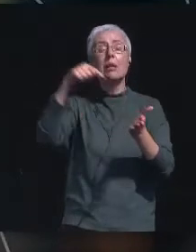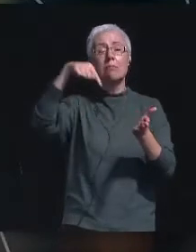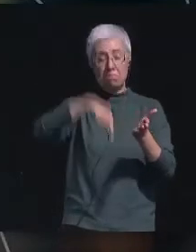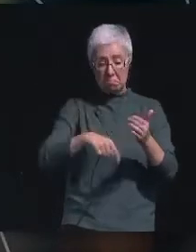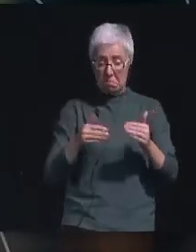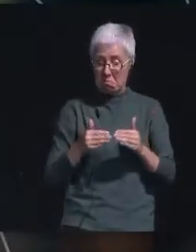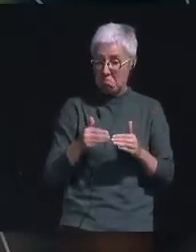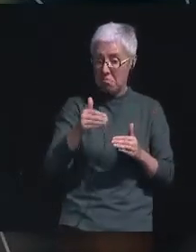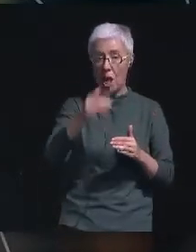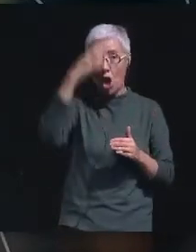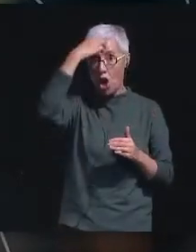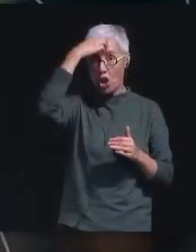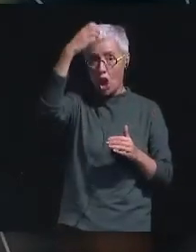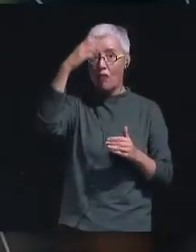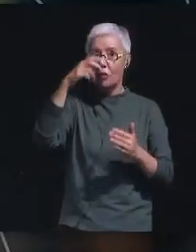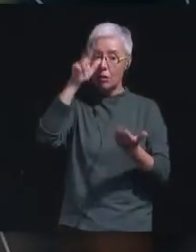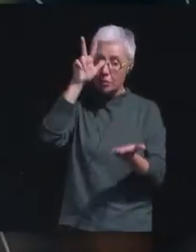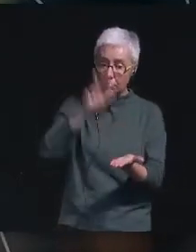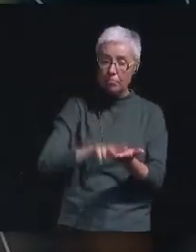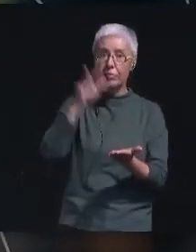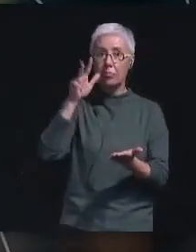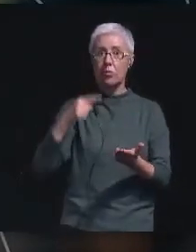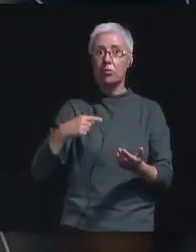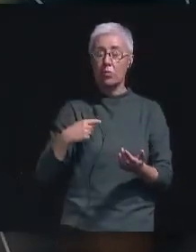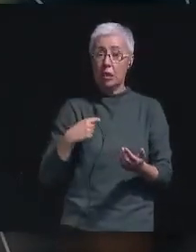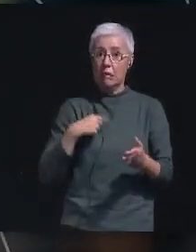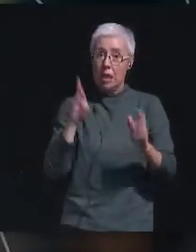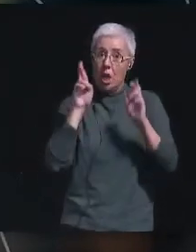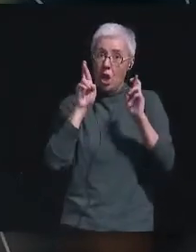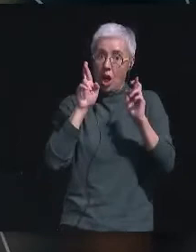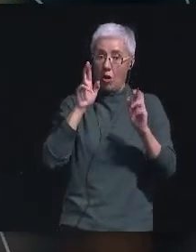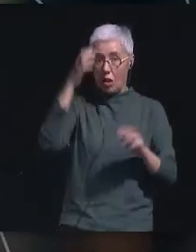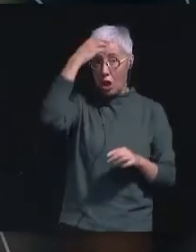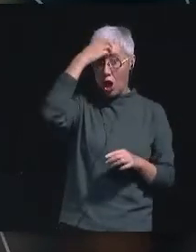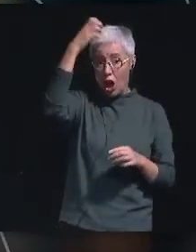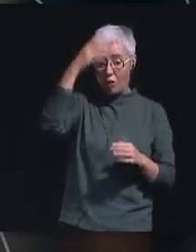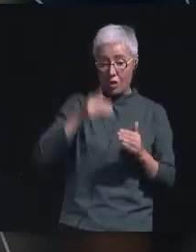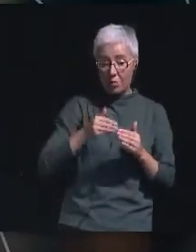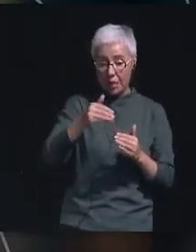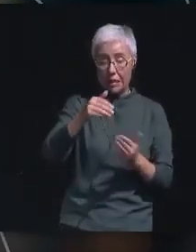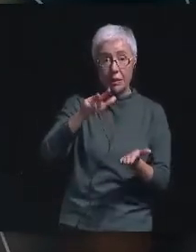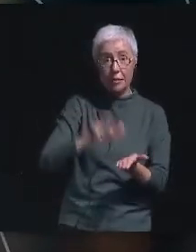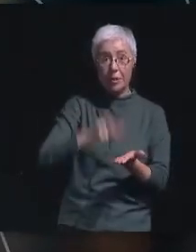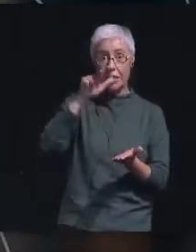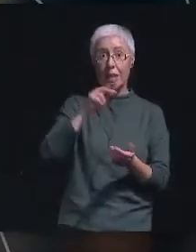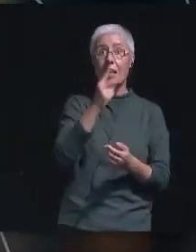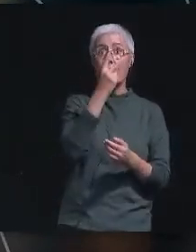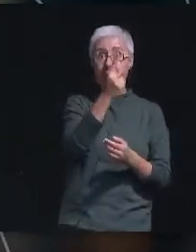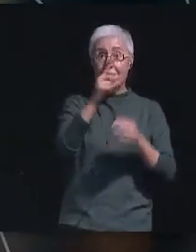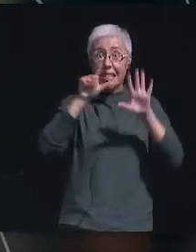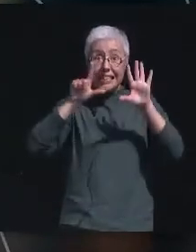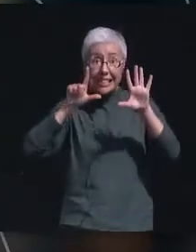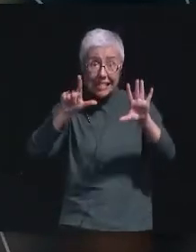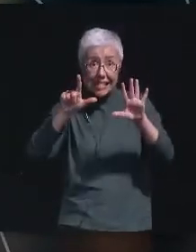que necesitamos todos los españoles que apruebe el gobierno, y de esos 27.000 millones, pues sí hay alguno para Nisa,